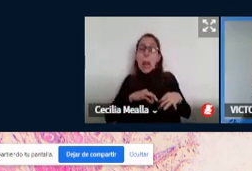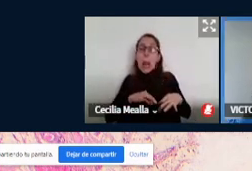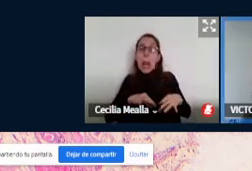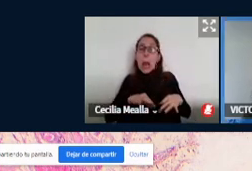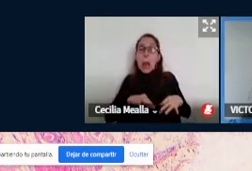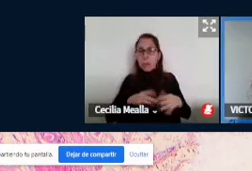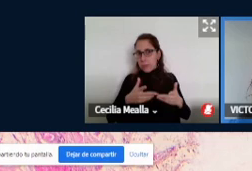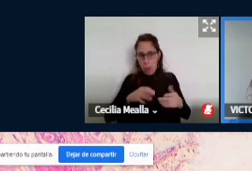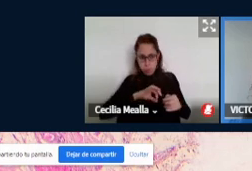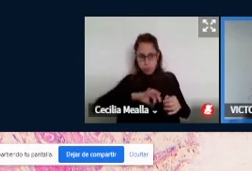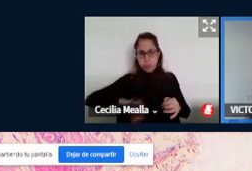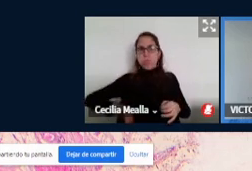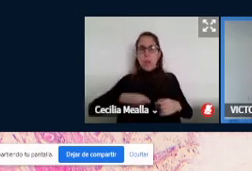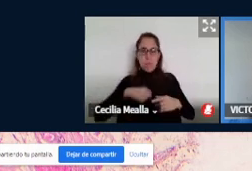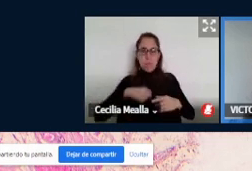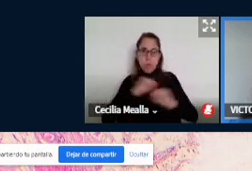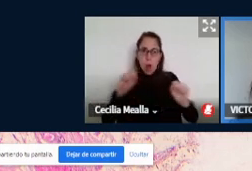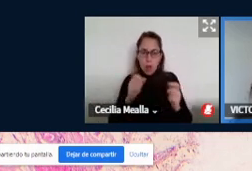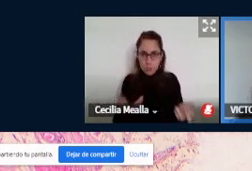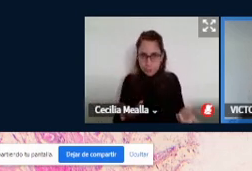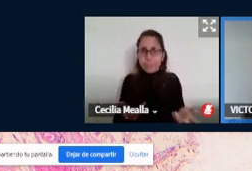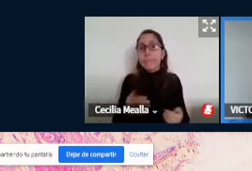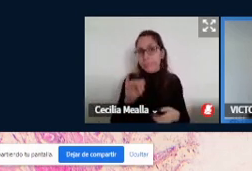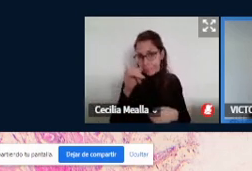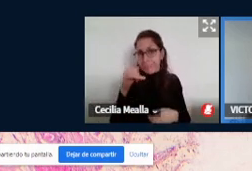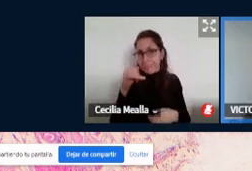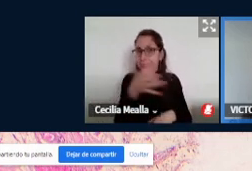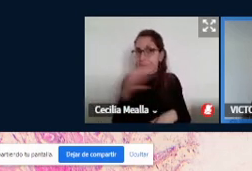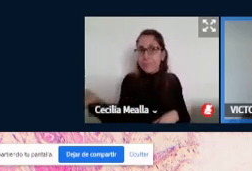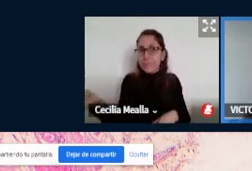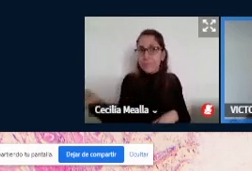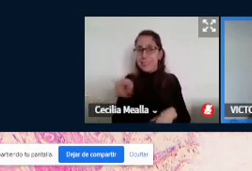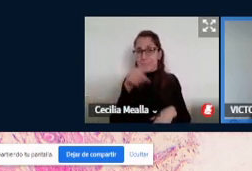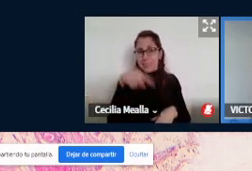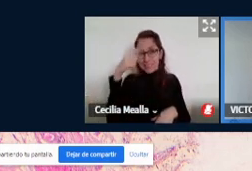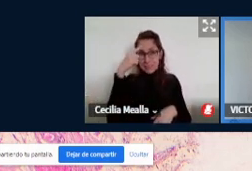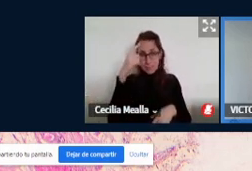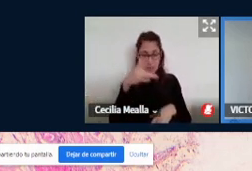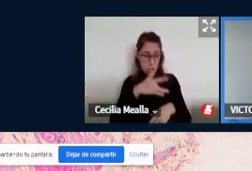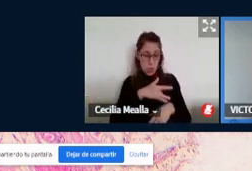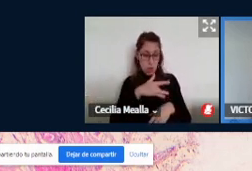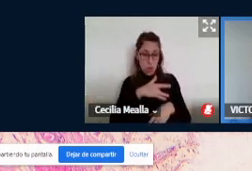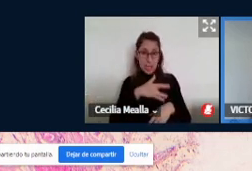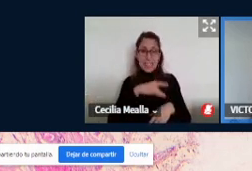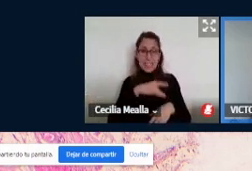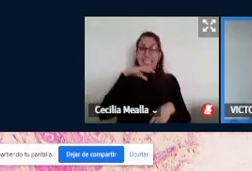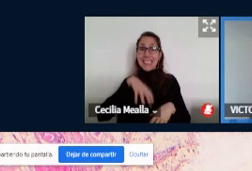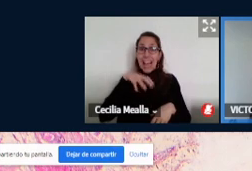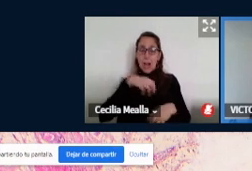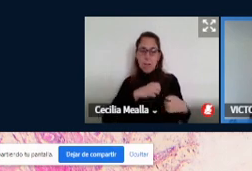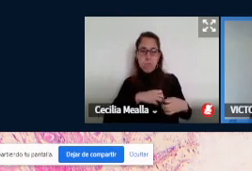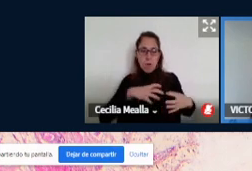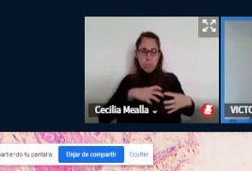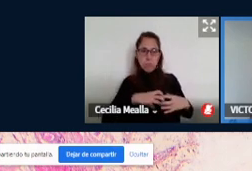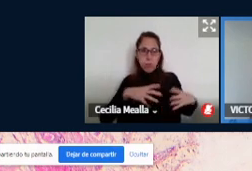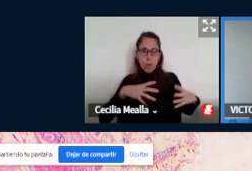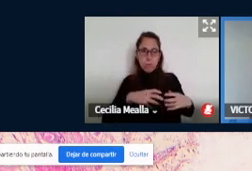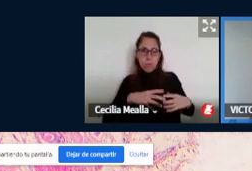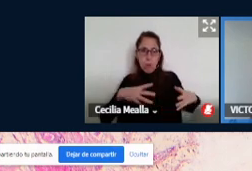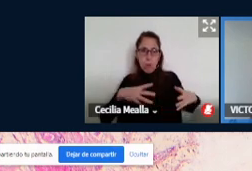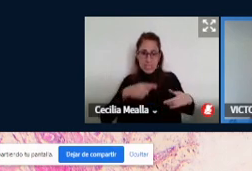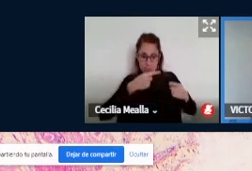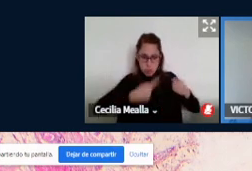básicamente. Muy bien, tal cual. La presión de la sangre del bombeo del